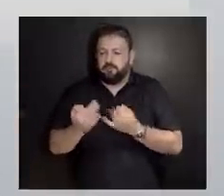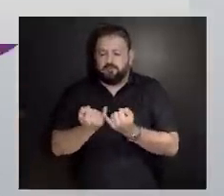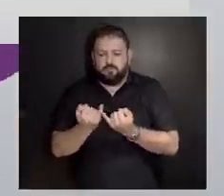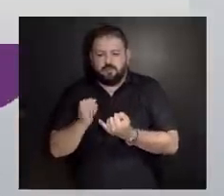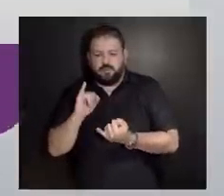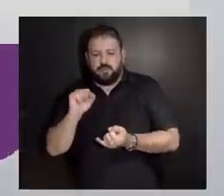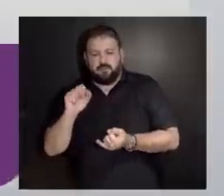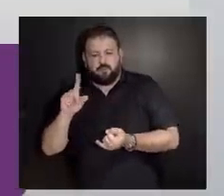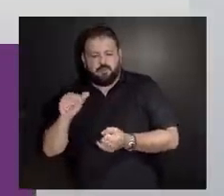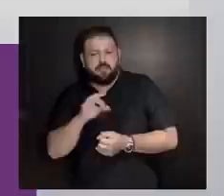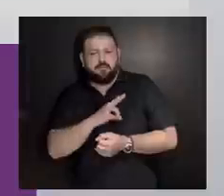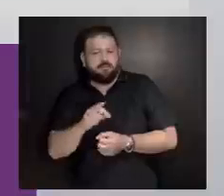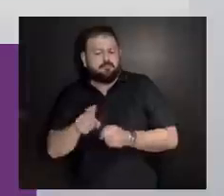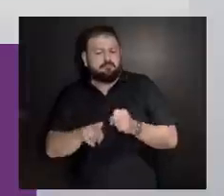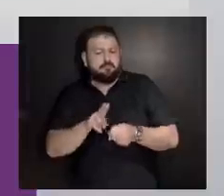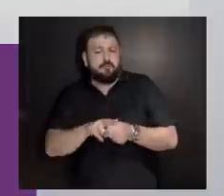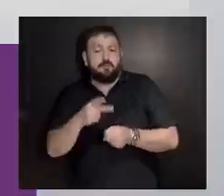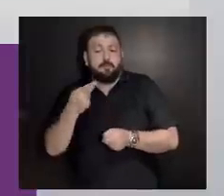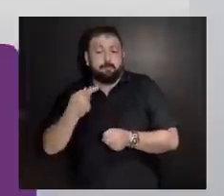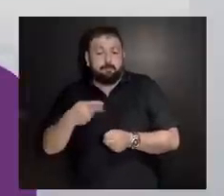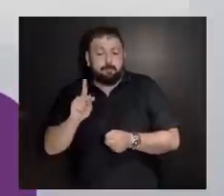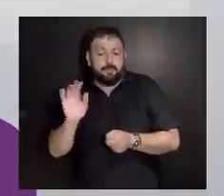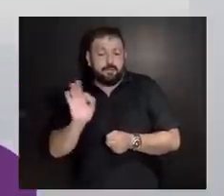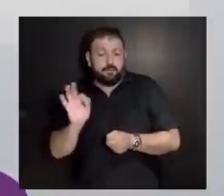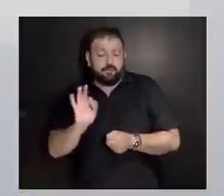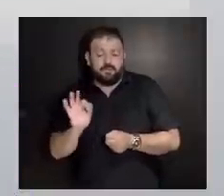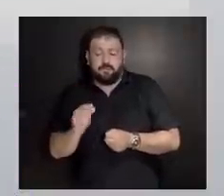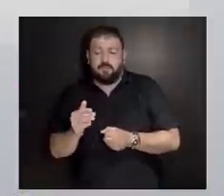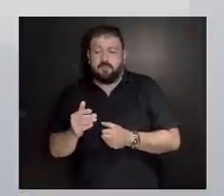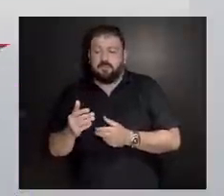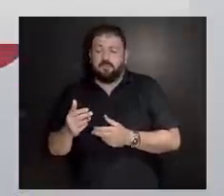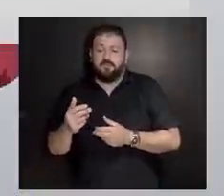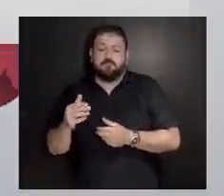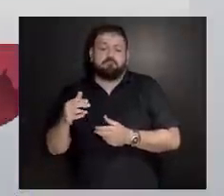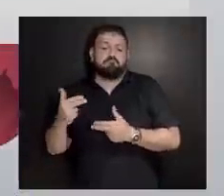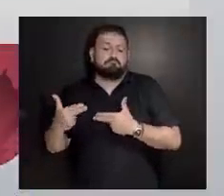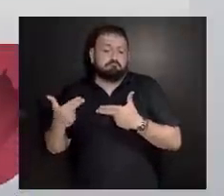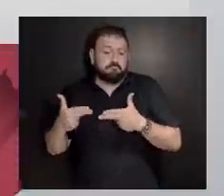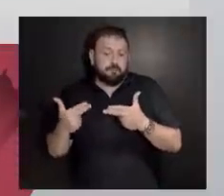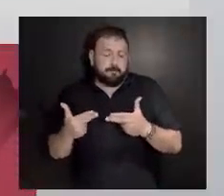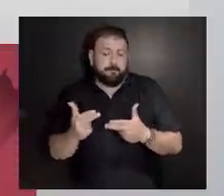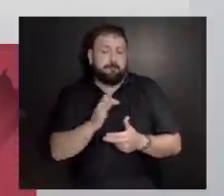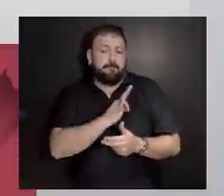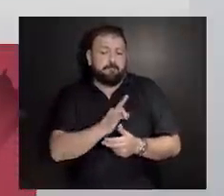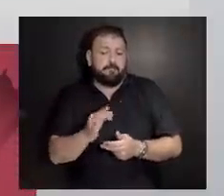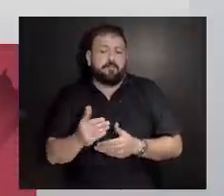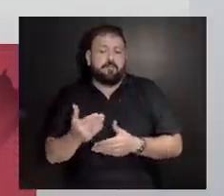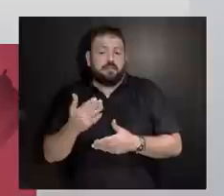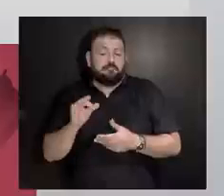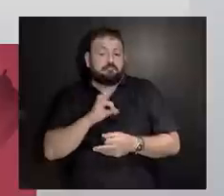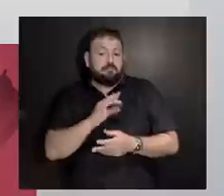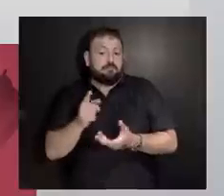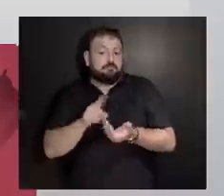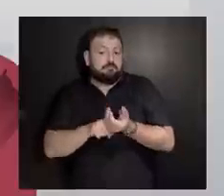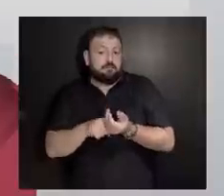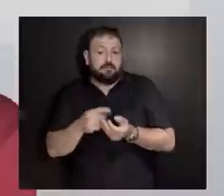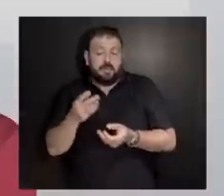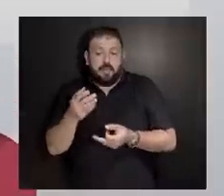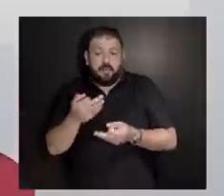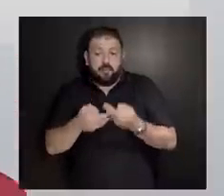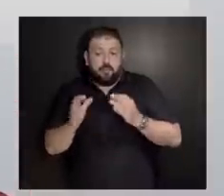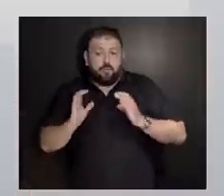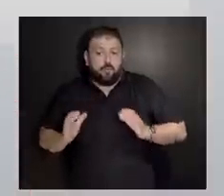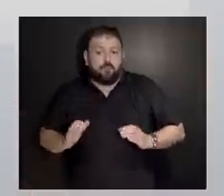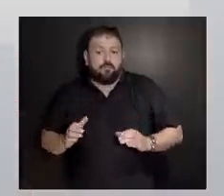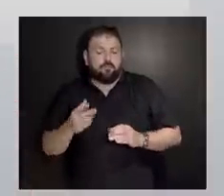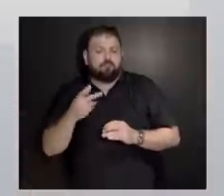se produce de manera normal, pero quizá nuestros genes están o tienen cierta mutación o alteración que no permite